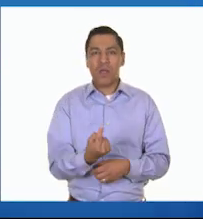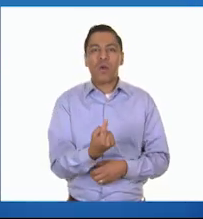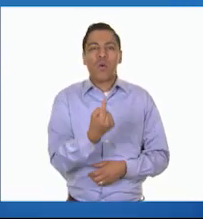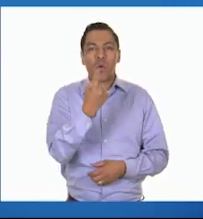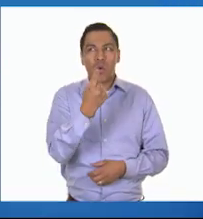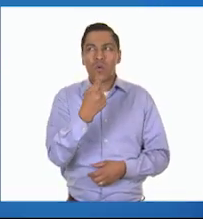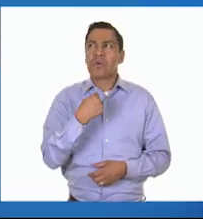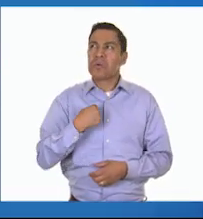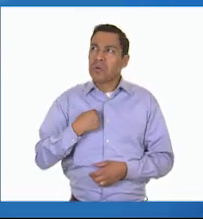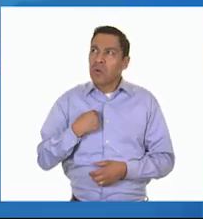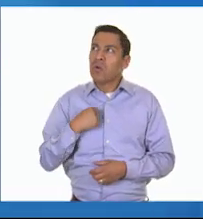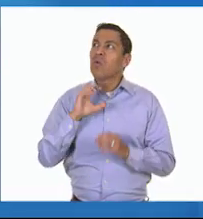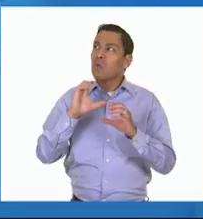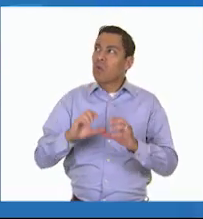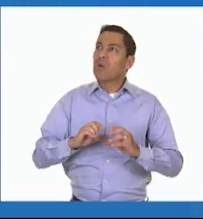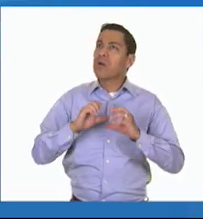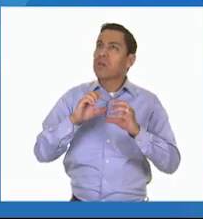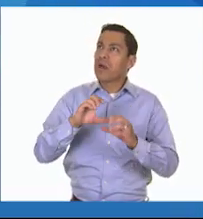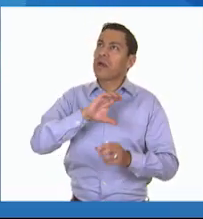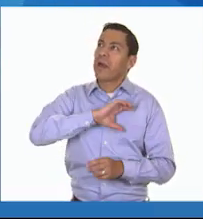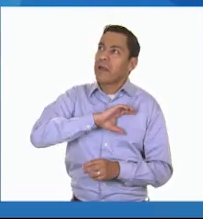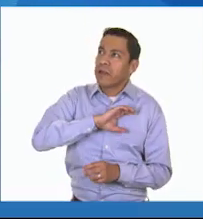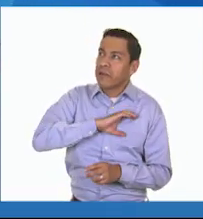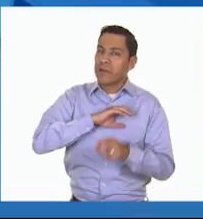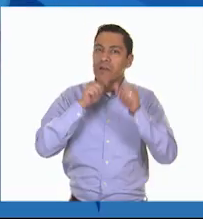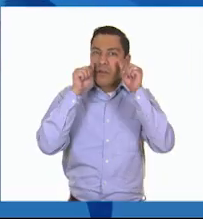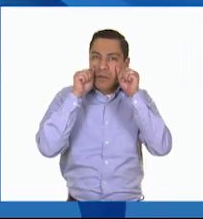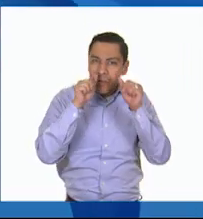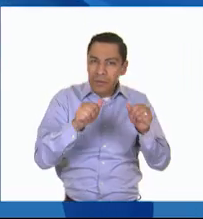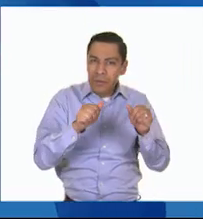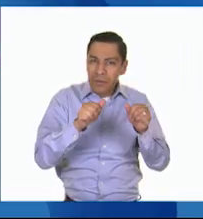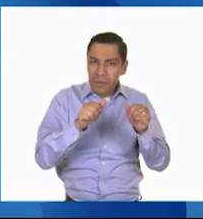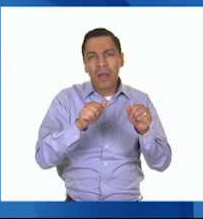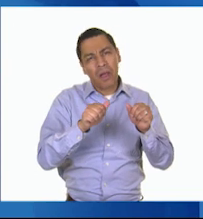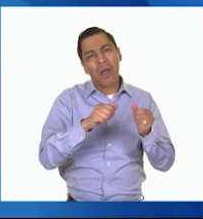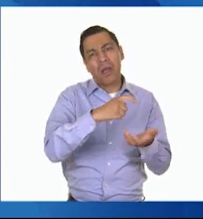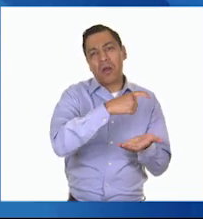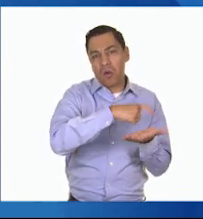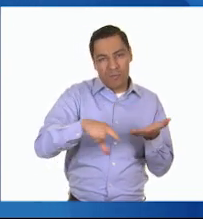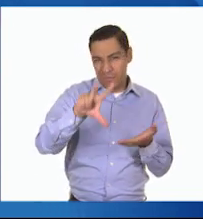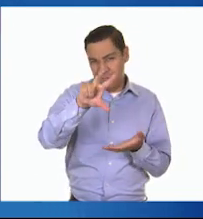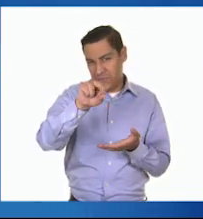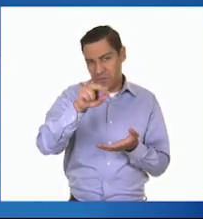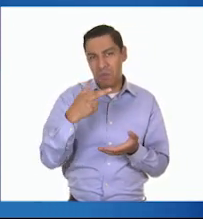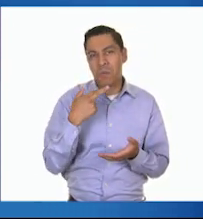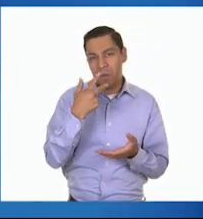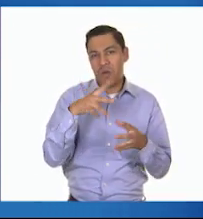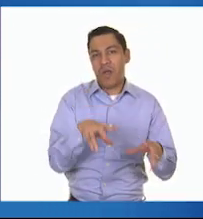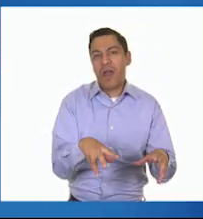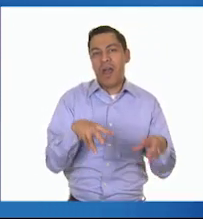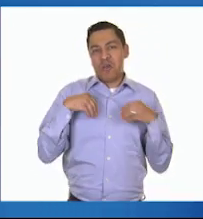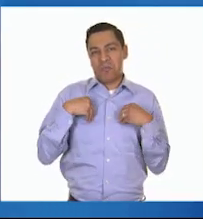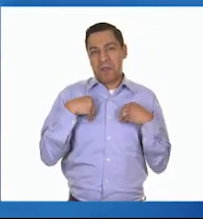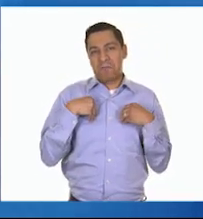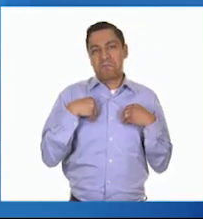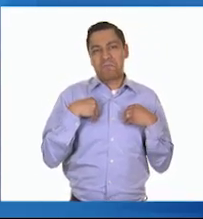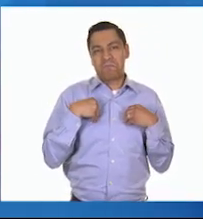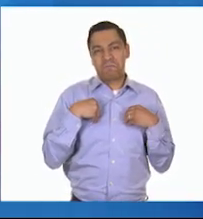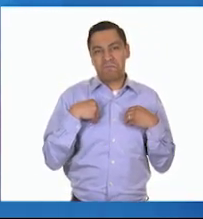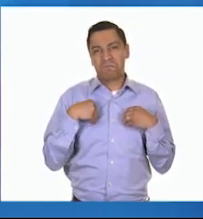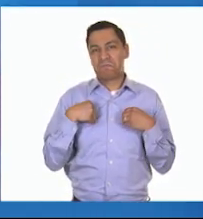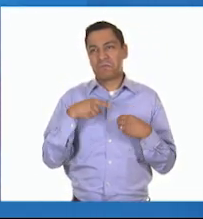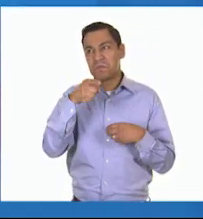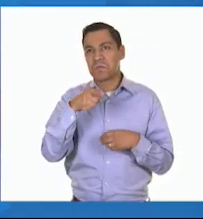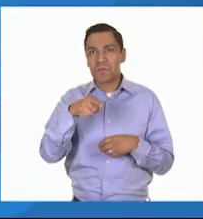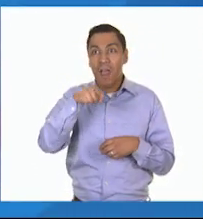darle el alimento, el cariño y el techo que necesita. A cambio, ellos te